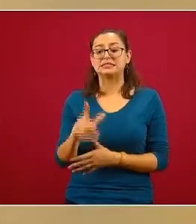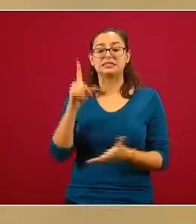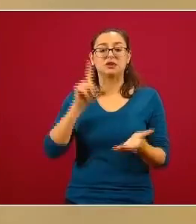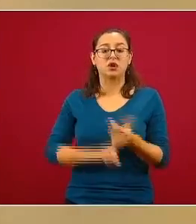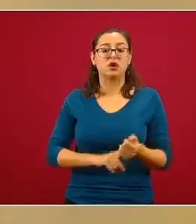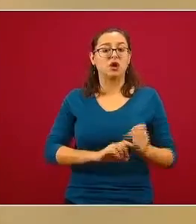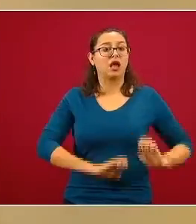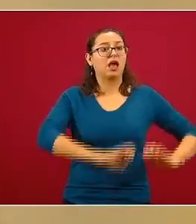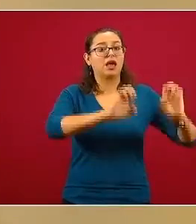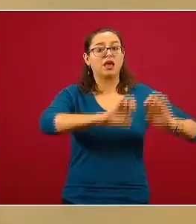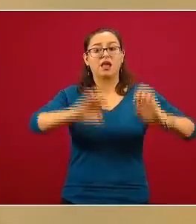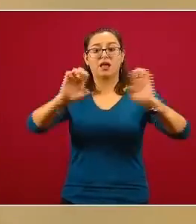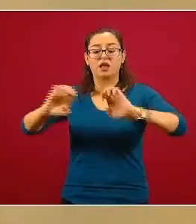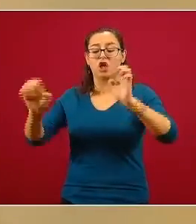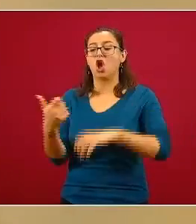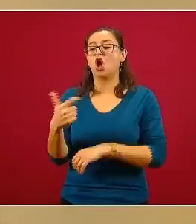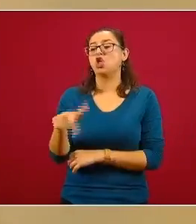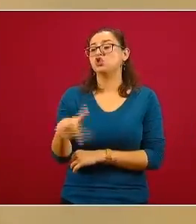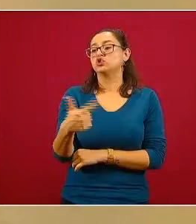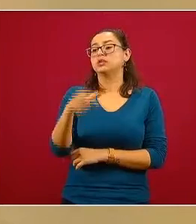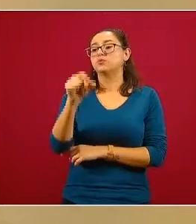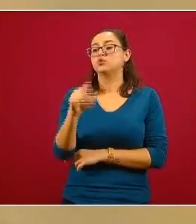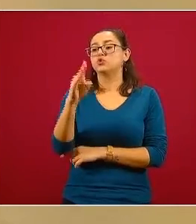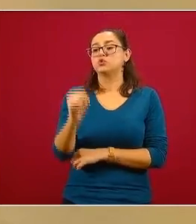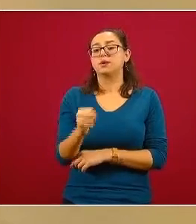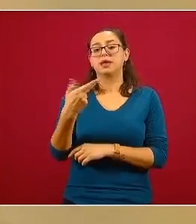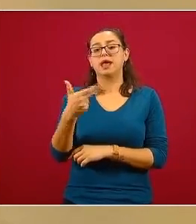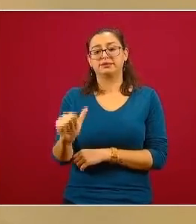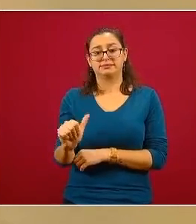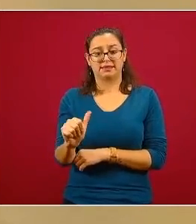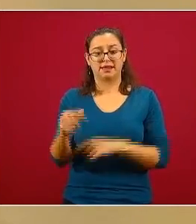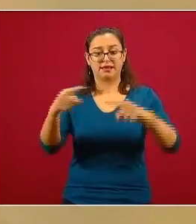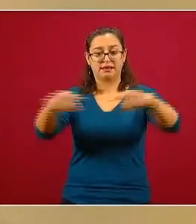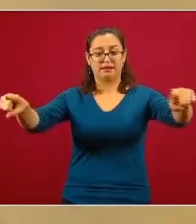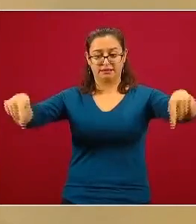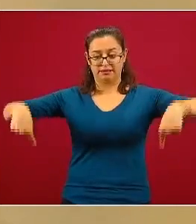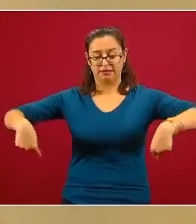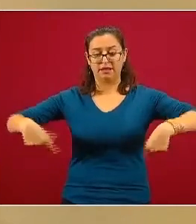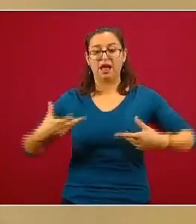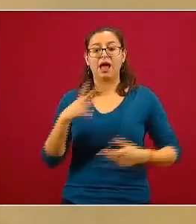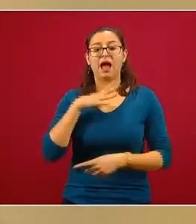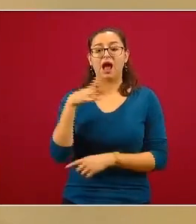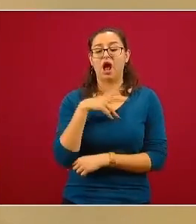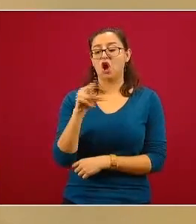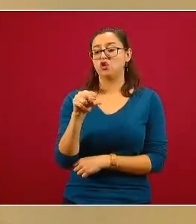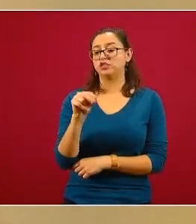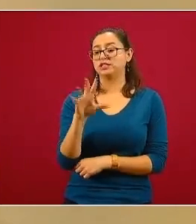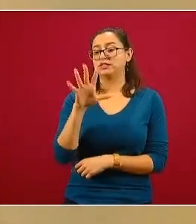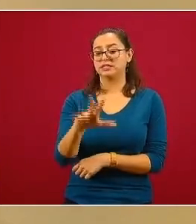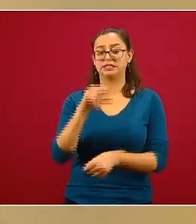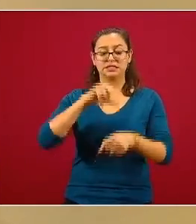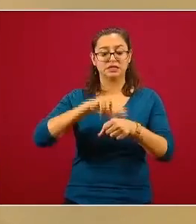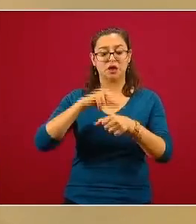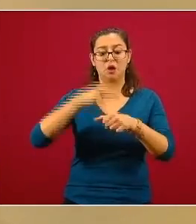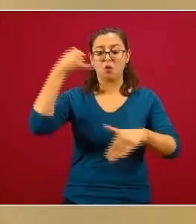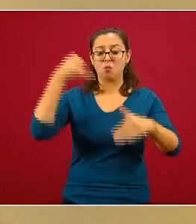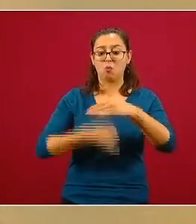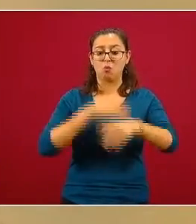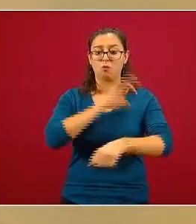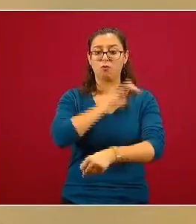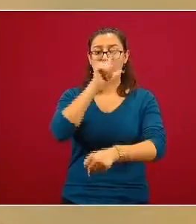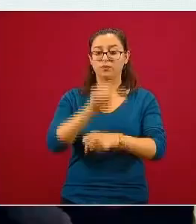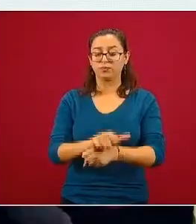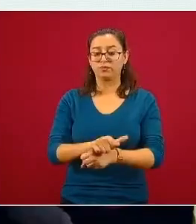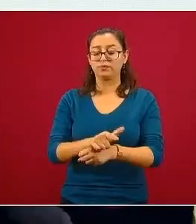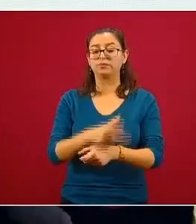dentro de un terreno de 12.9 hectáreas. Tenemos 85 especialidades y subespecialidades, y de